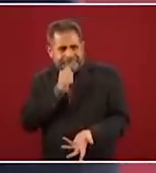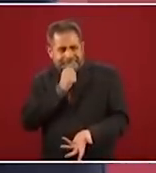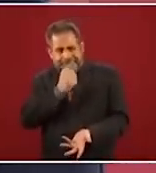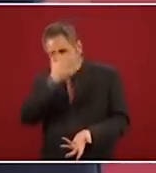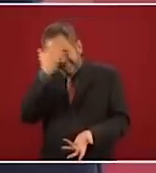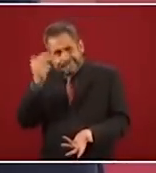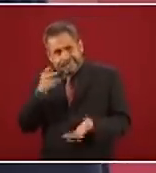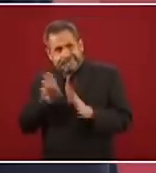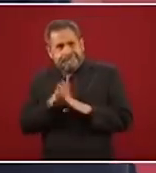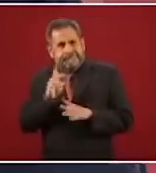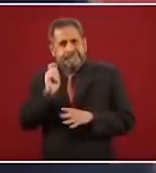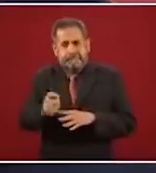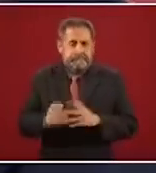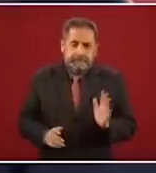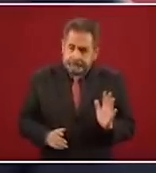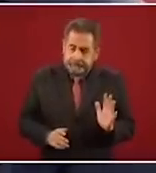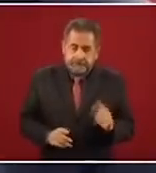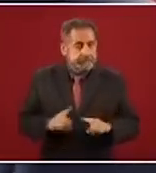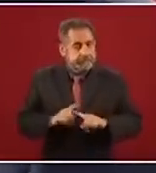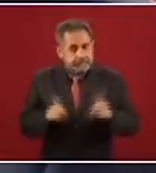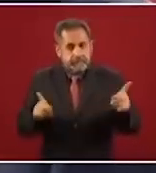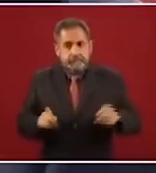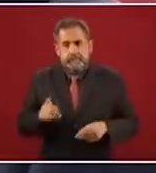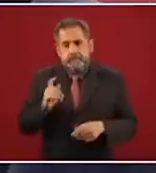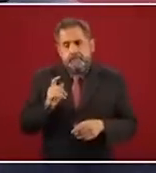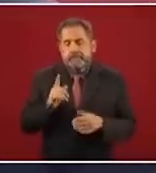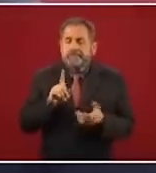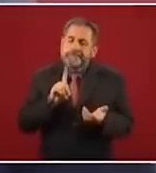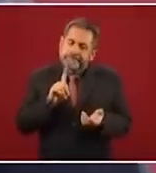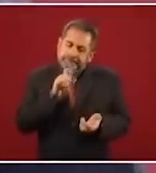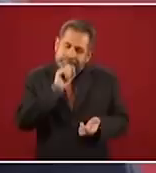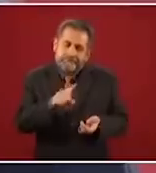Pero al mismo tiempo, pues hay procedimientos